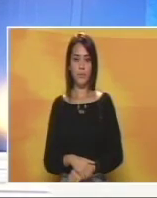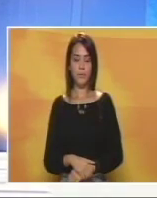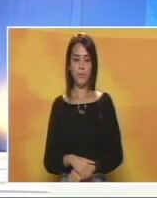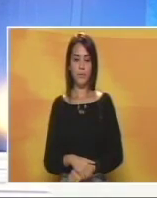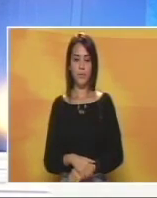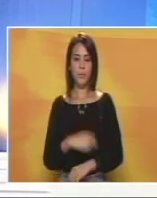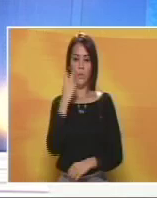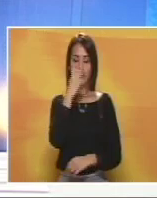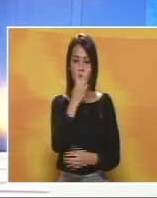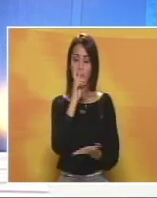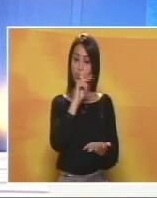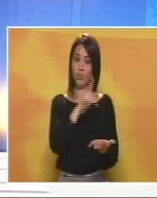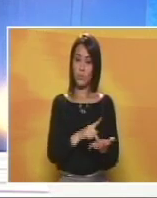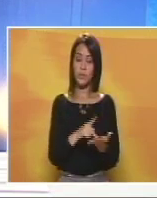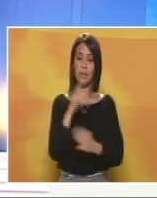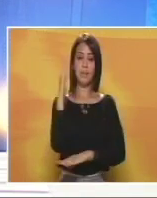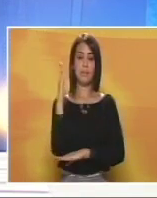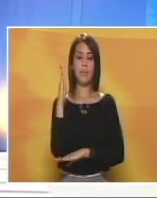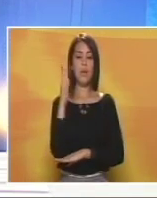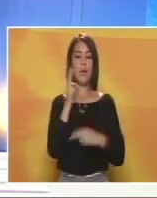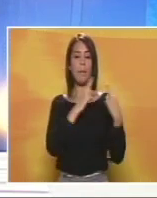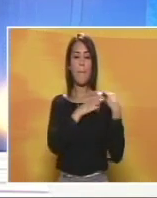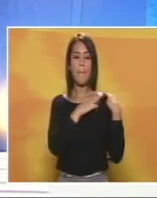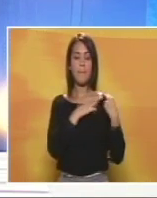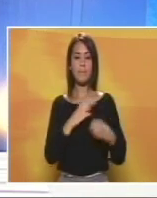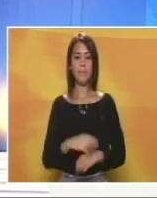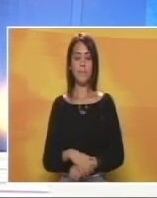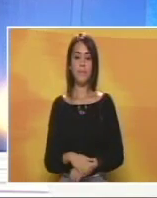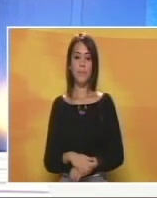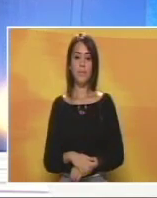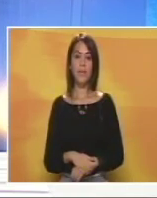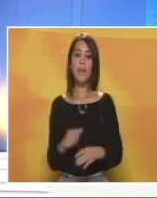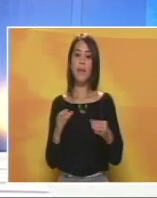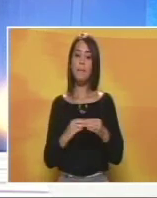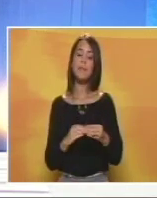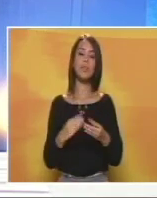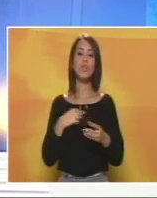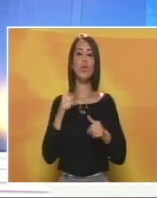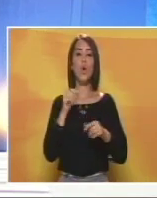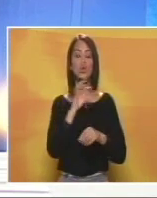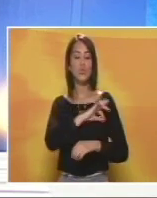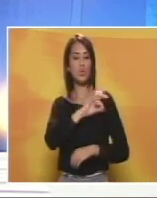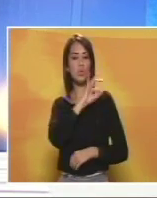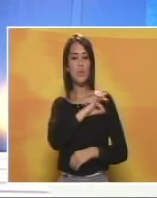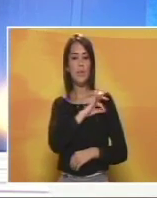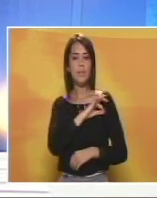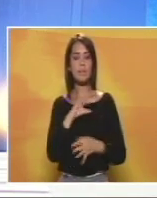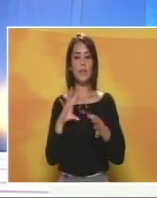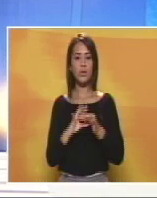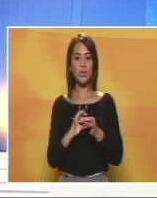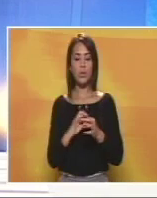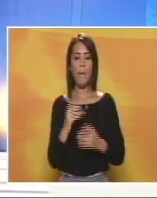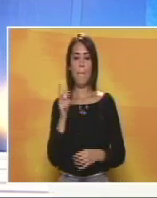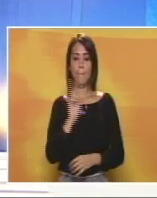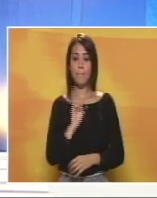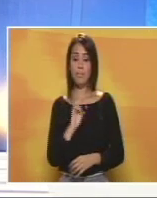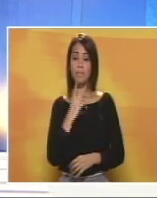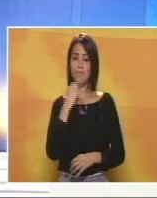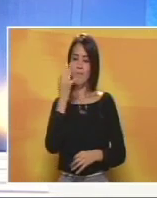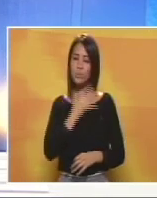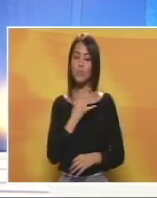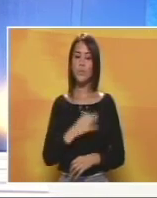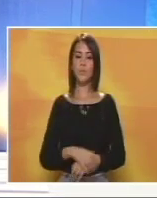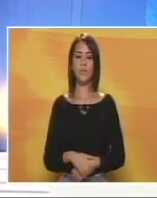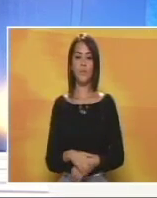Durante su visita al Estado Lara, el representante de la Dirección Nacional del Partido Socialista Unido de Venezuela, Aristóbulo Isturiz, juramentó el comando de